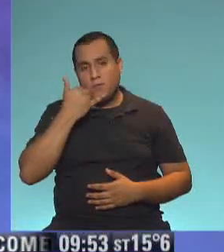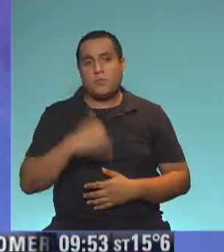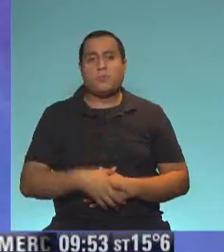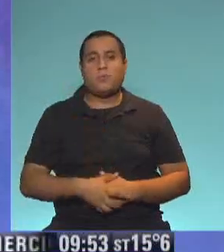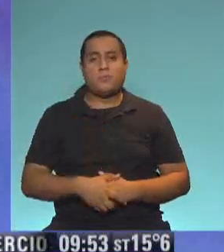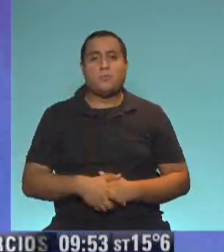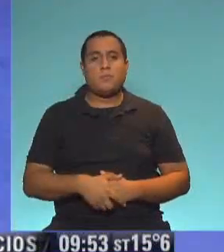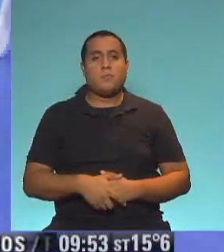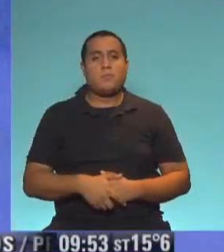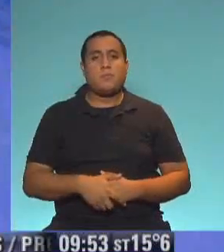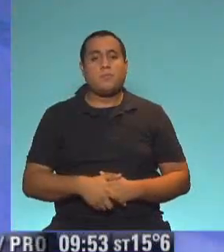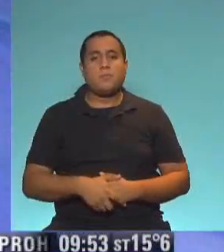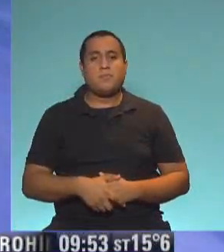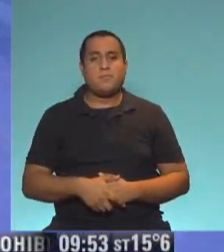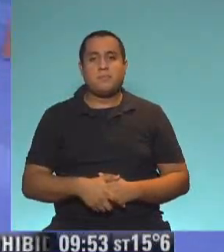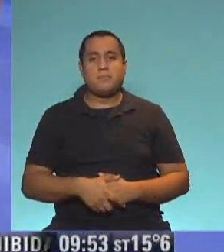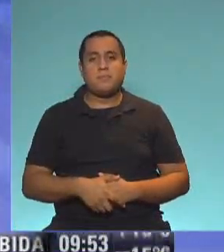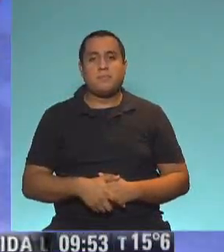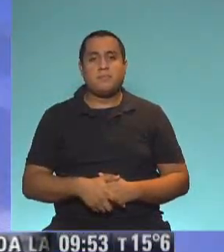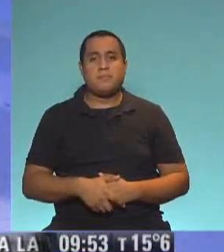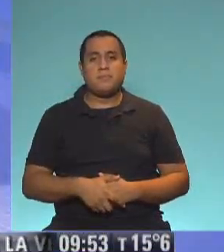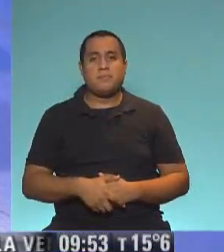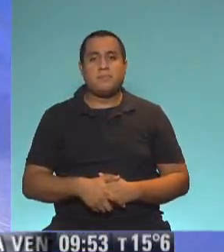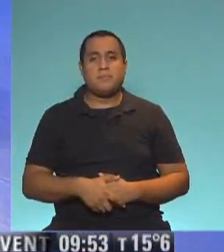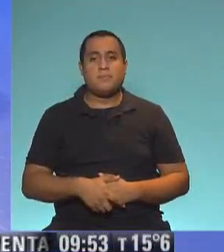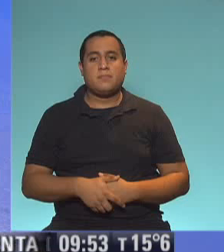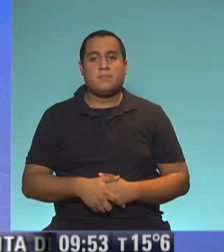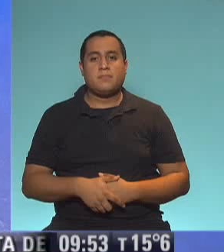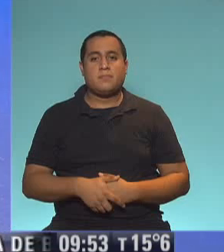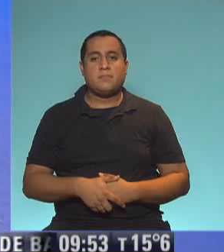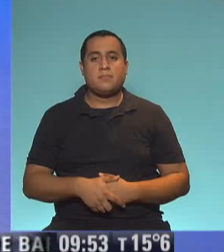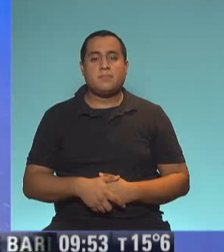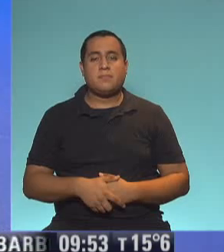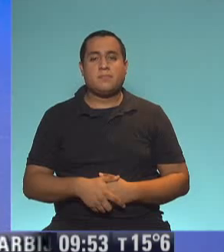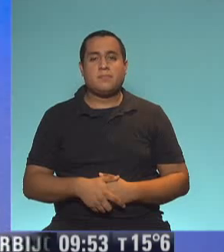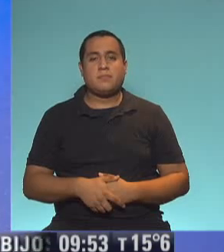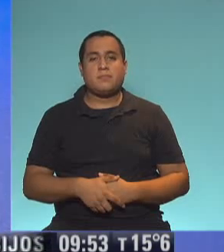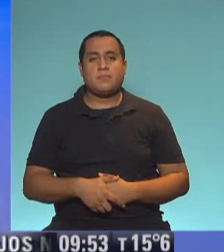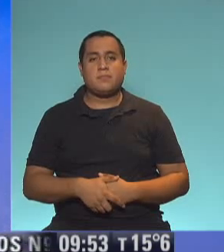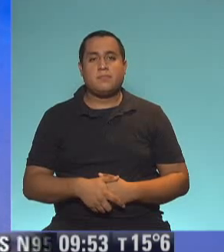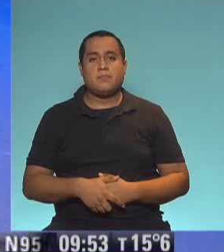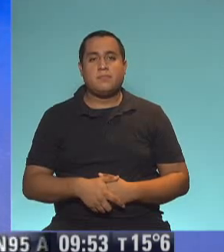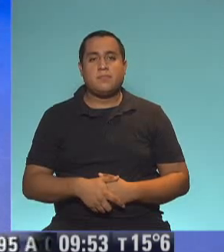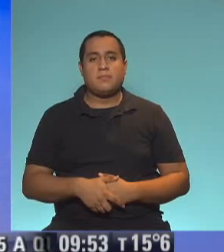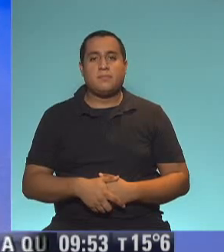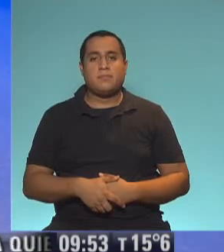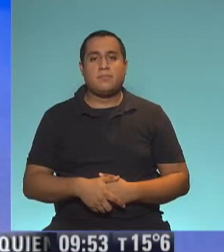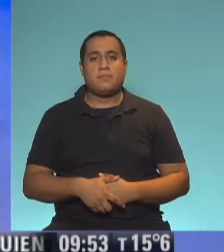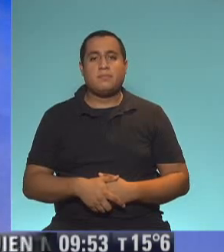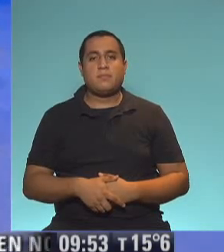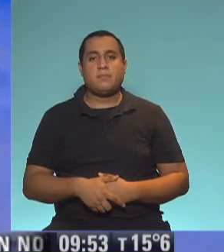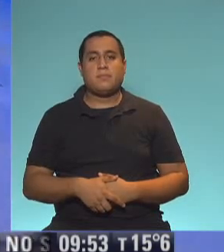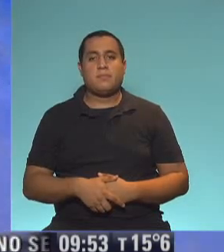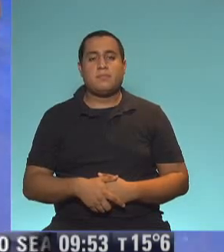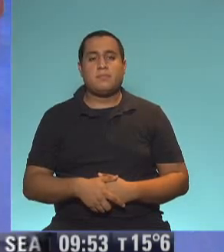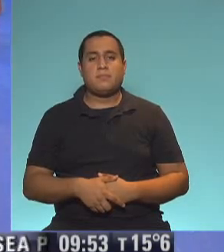Ahí está, lo vamos a llevar el teléfono. La estación de bomberos. Acá tenemos la estación de bomberos. Perfecto. Ahí está. Perfecto. Bien. Ahí está. Tenemos una soga. Está.